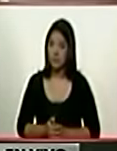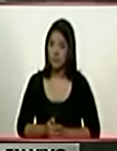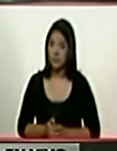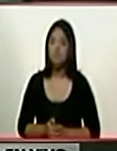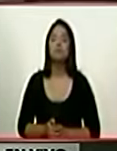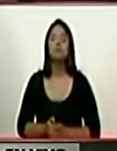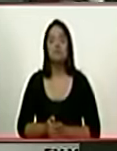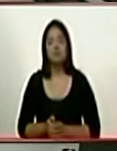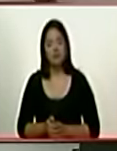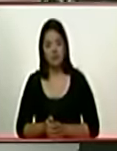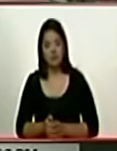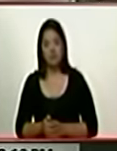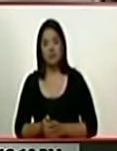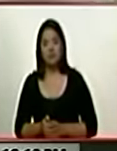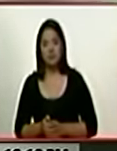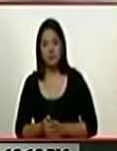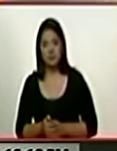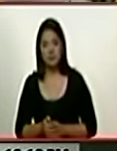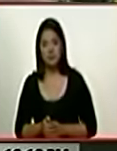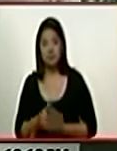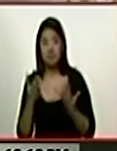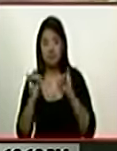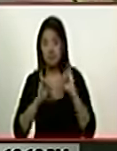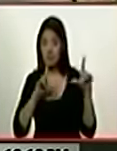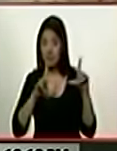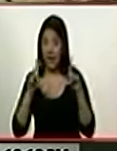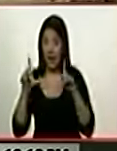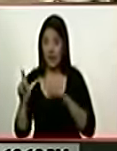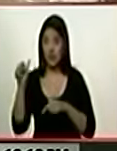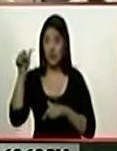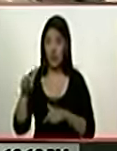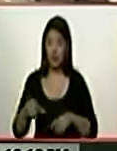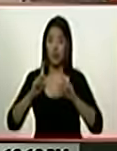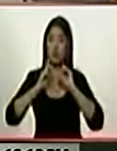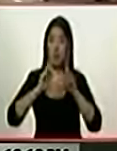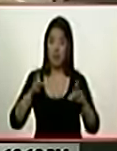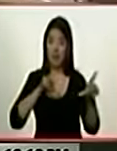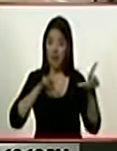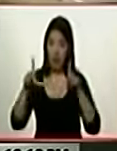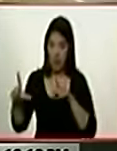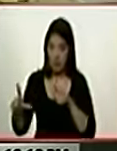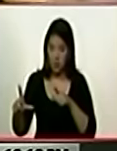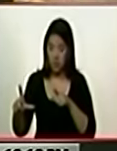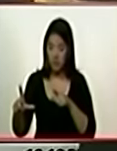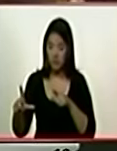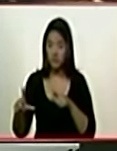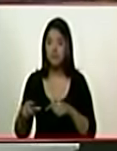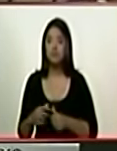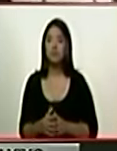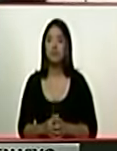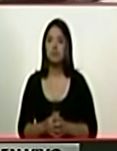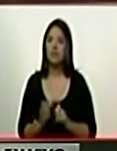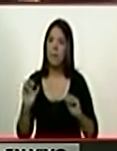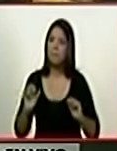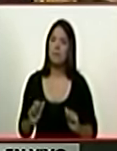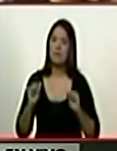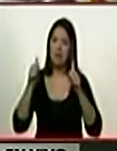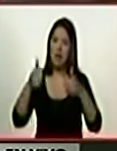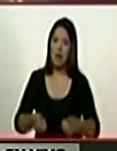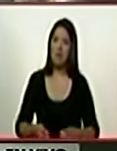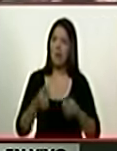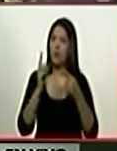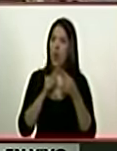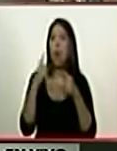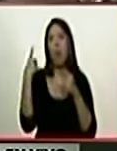habiendo finalizada la entrega de la Cota 1000 procederemos a todo el conjunto de obras complementarias